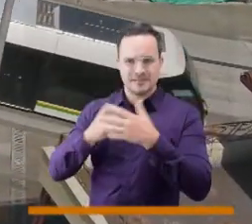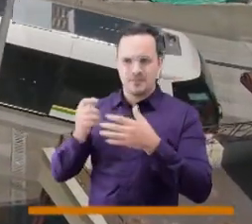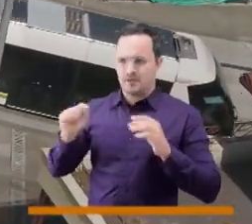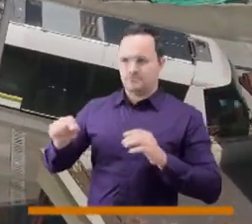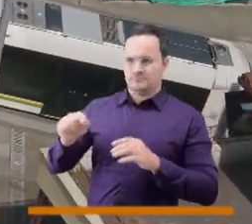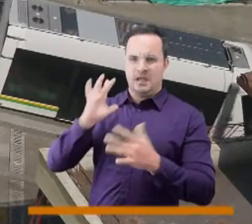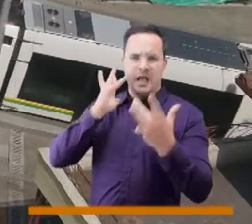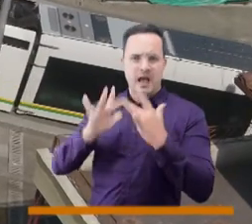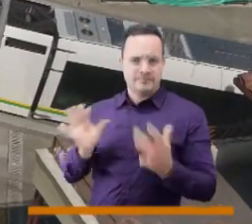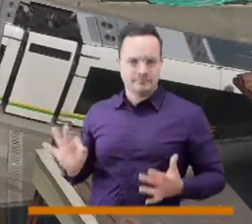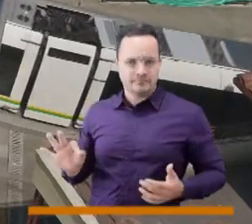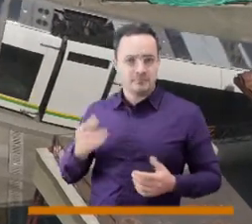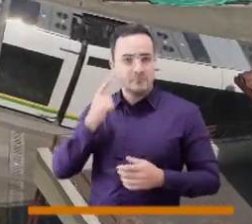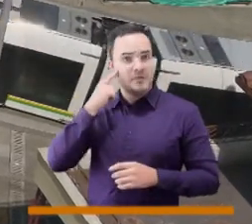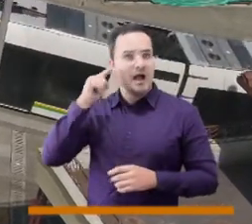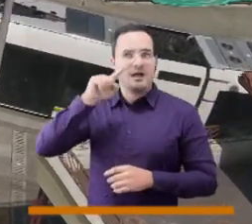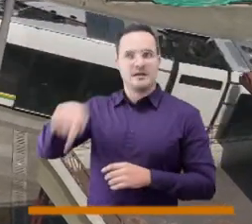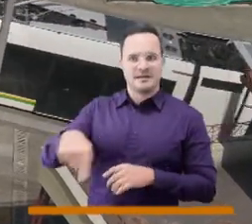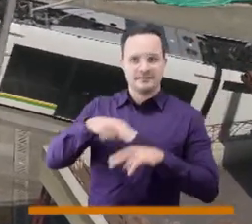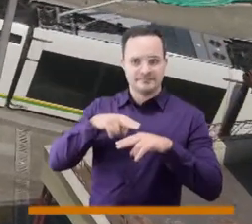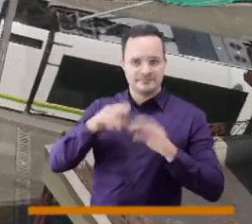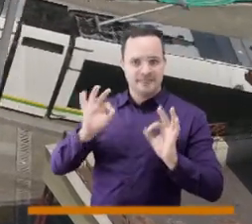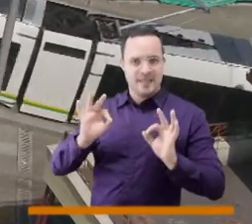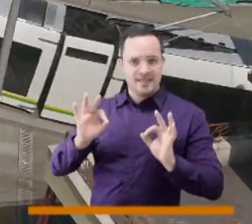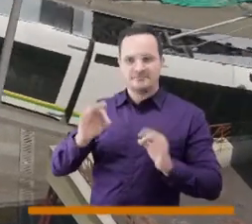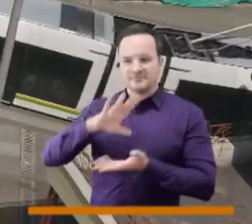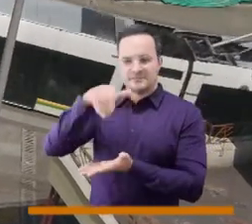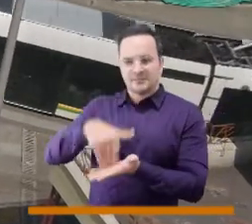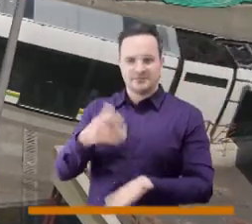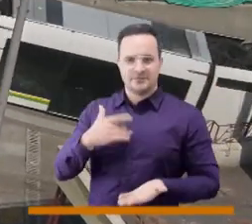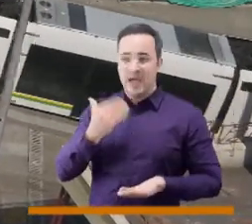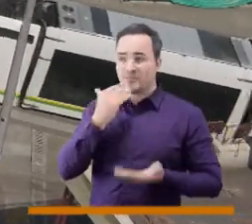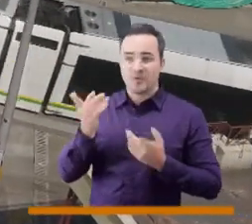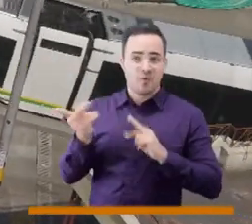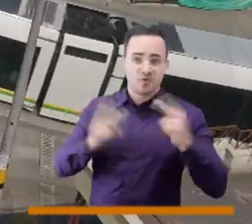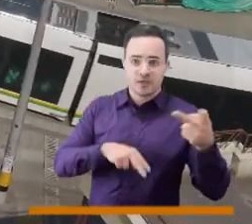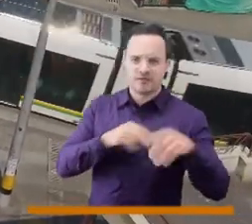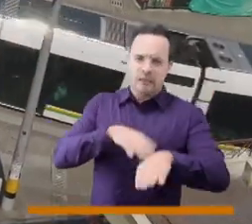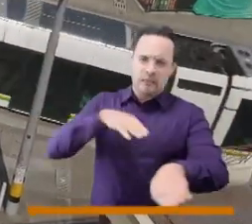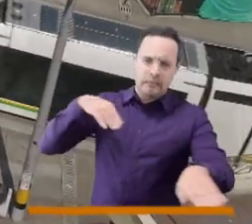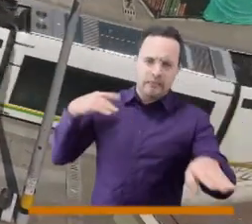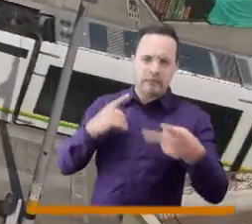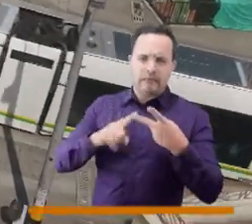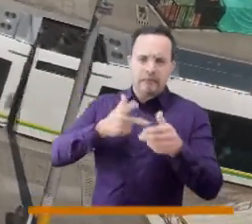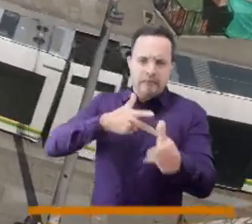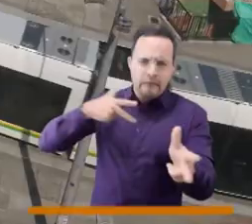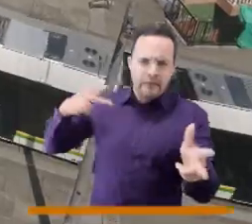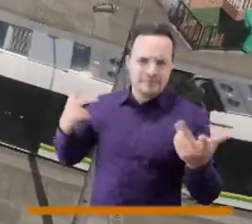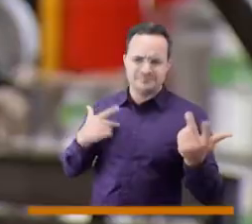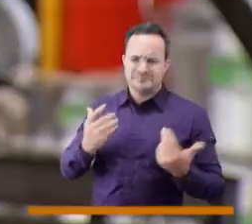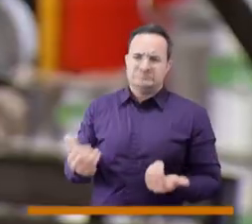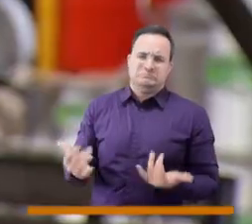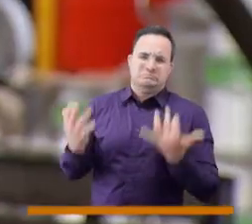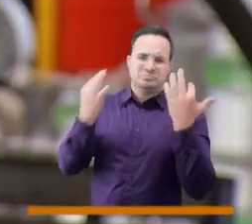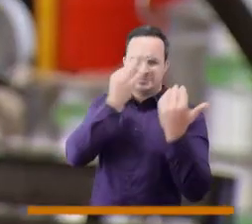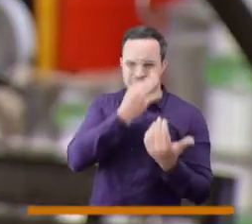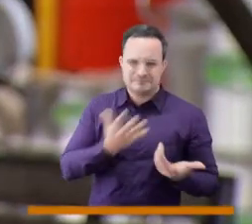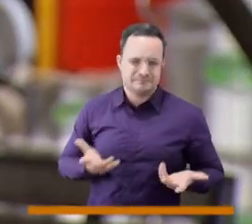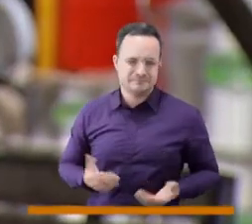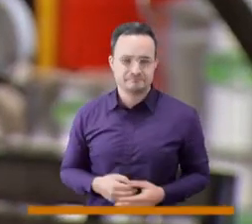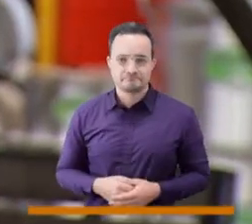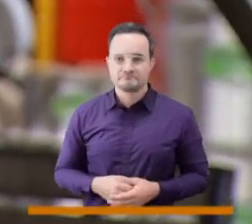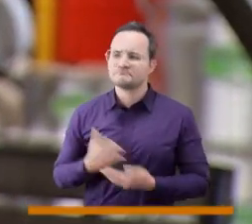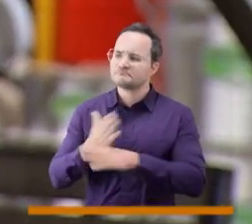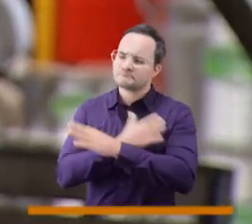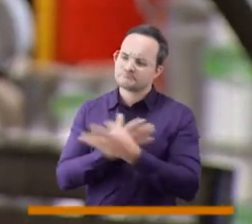llegar al centro sea diferente, porque de lo contrario va a ser inviable los tacos. Usted ahorita mencionaba algo que me parece importante, y es que el centro